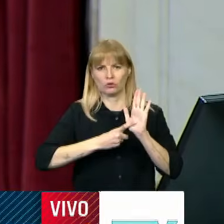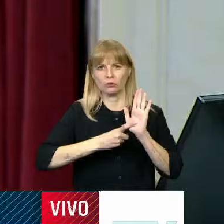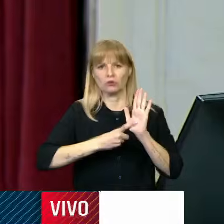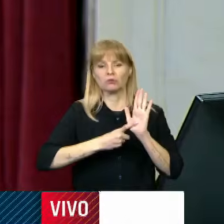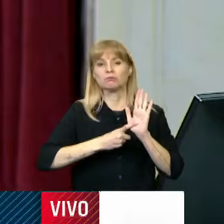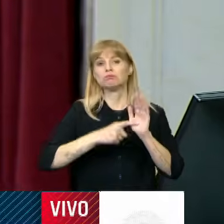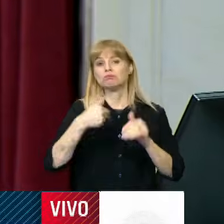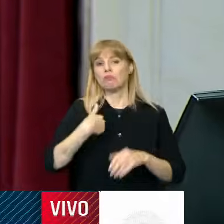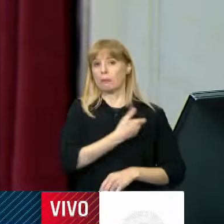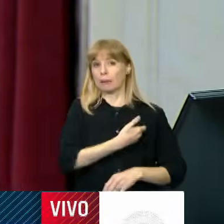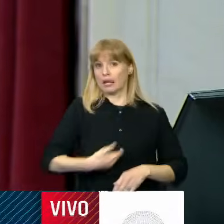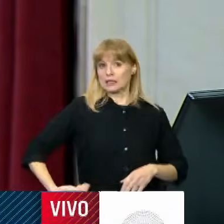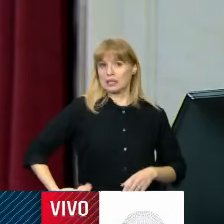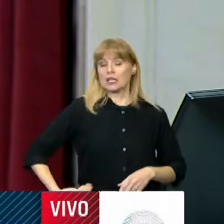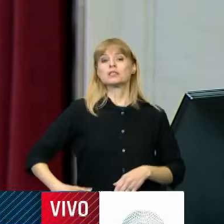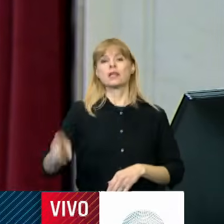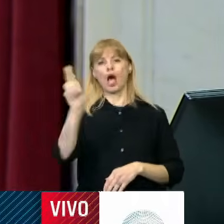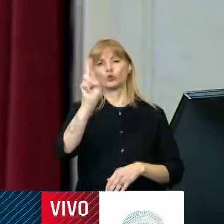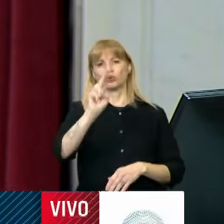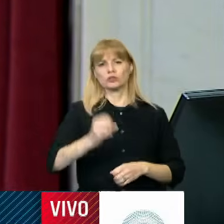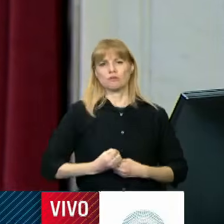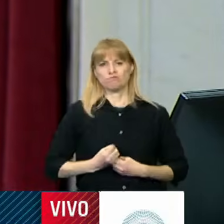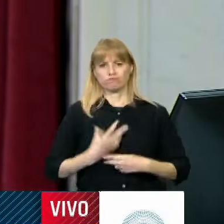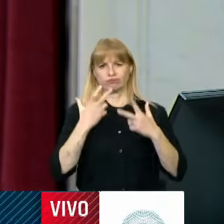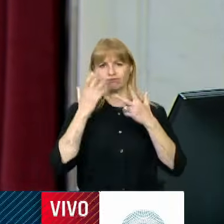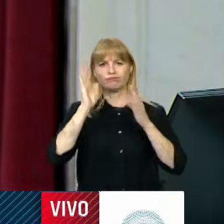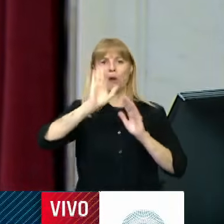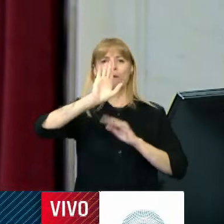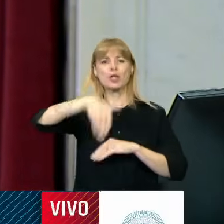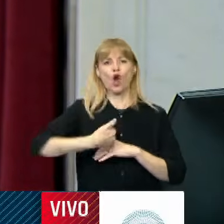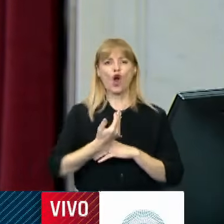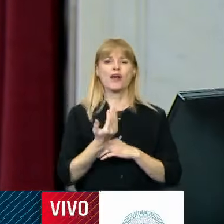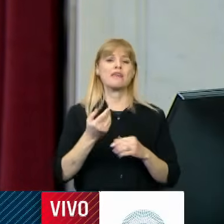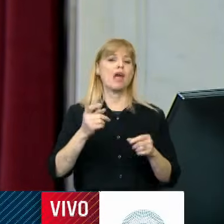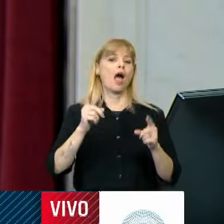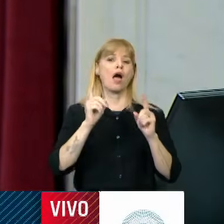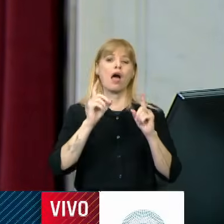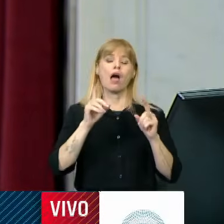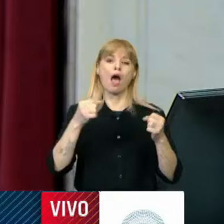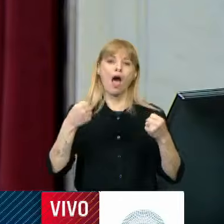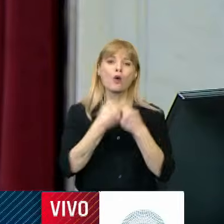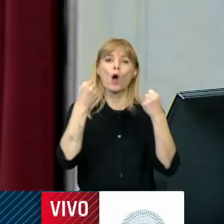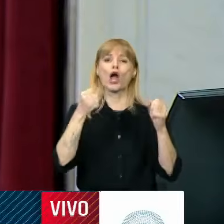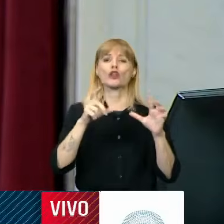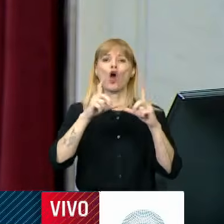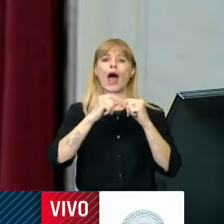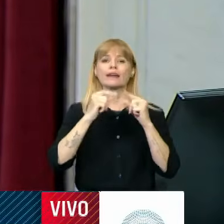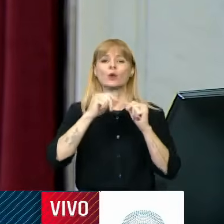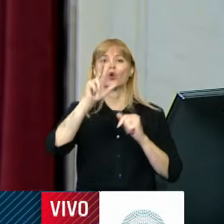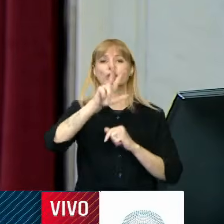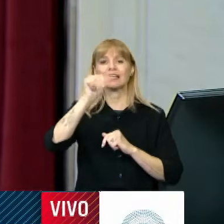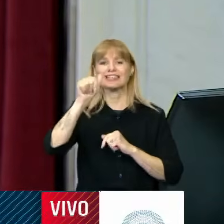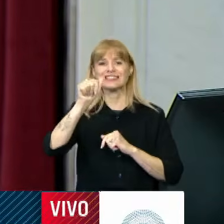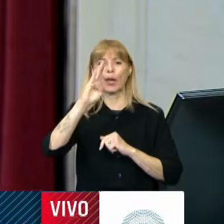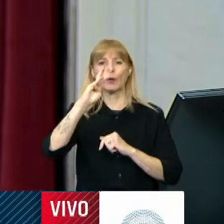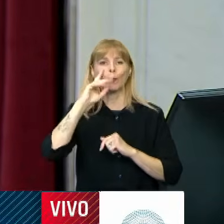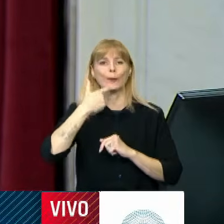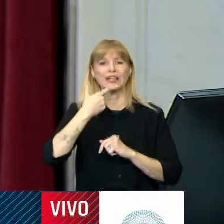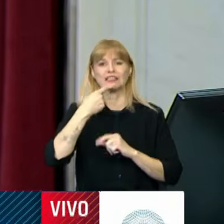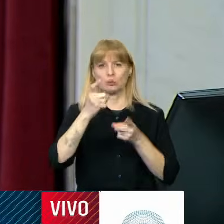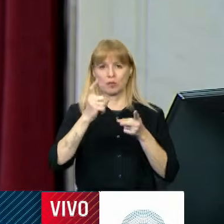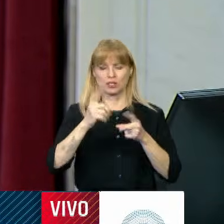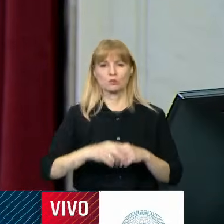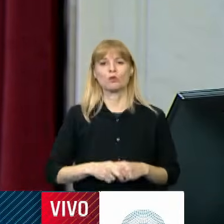Esta presidencia autoriza expresiones en minoría conforme al artículo 36 bis del mismo. Tiene